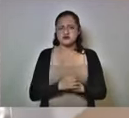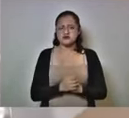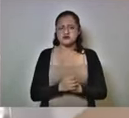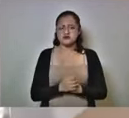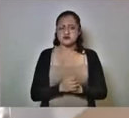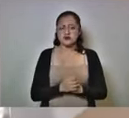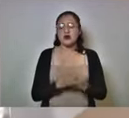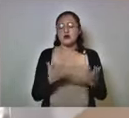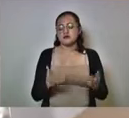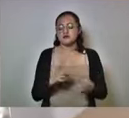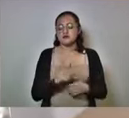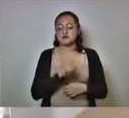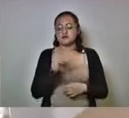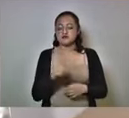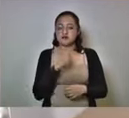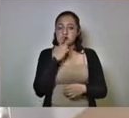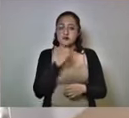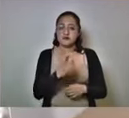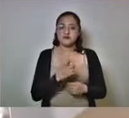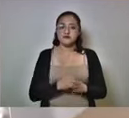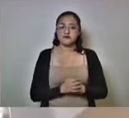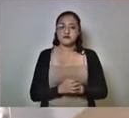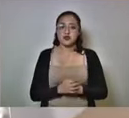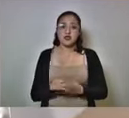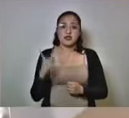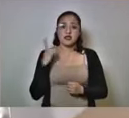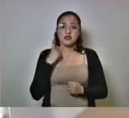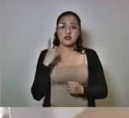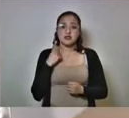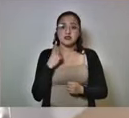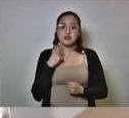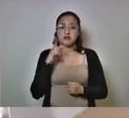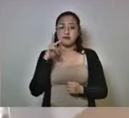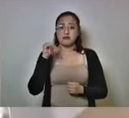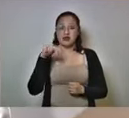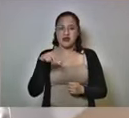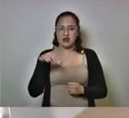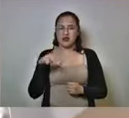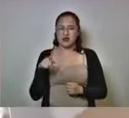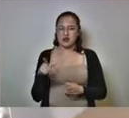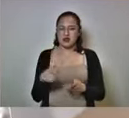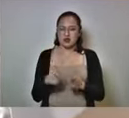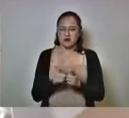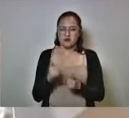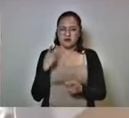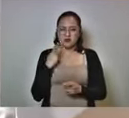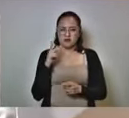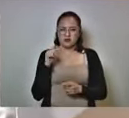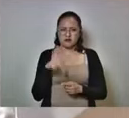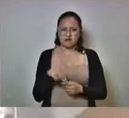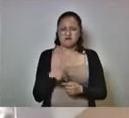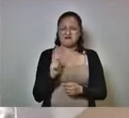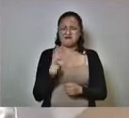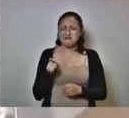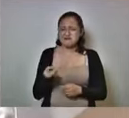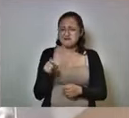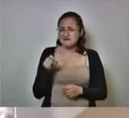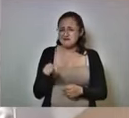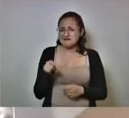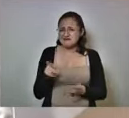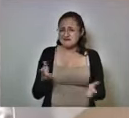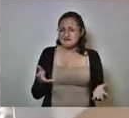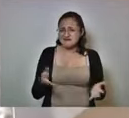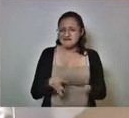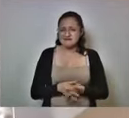Respecto a lo dicho por el diputado panista que mencionas, pues es él.